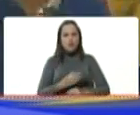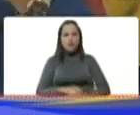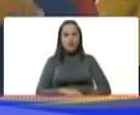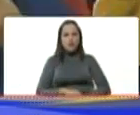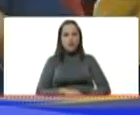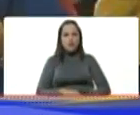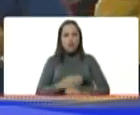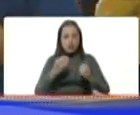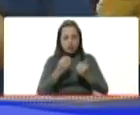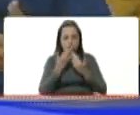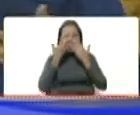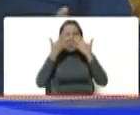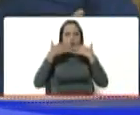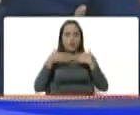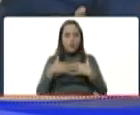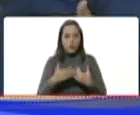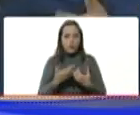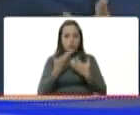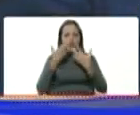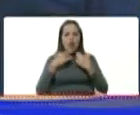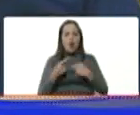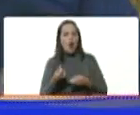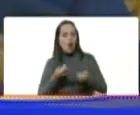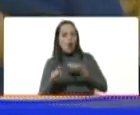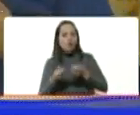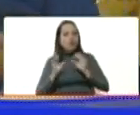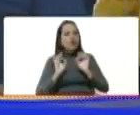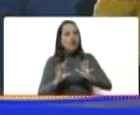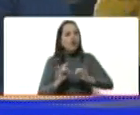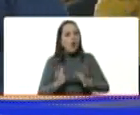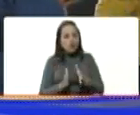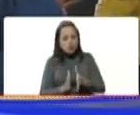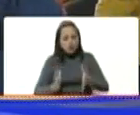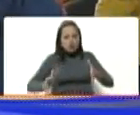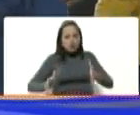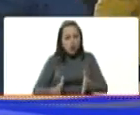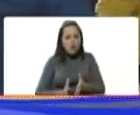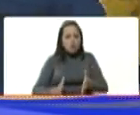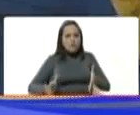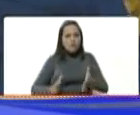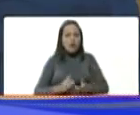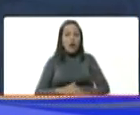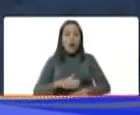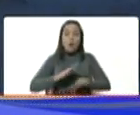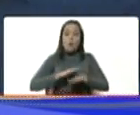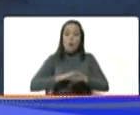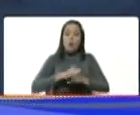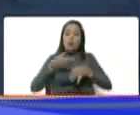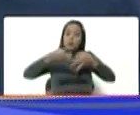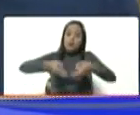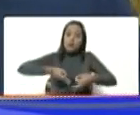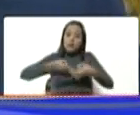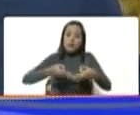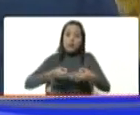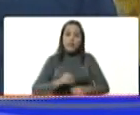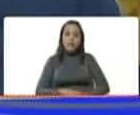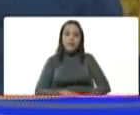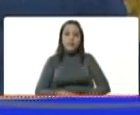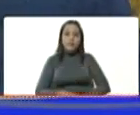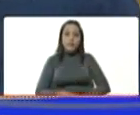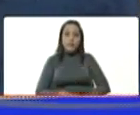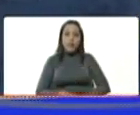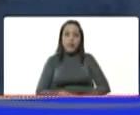De la respiración, del control del dolor, de las contracciones. Porque siempre la campaña